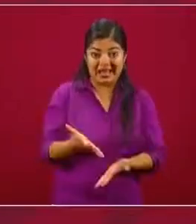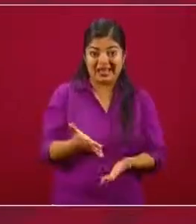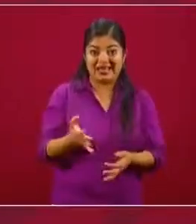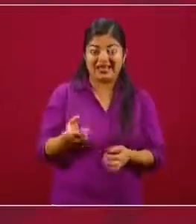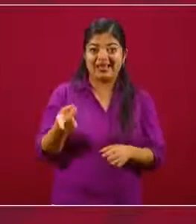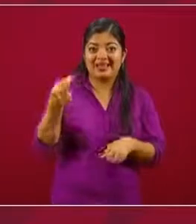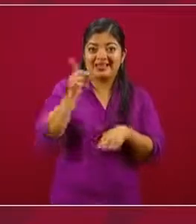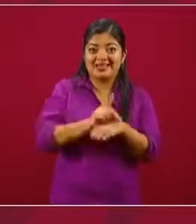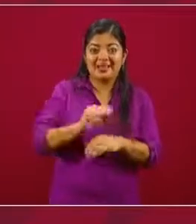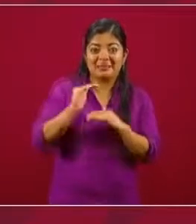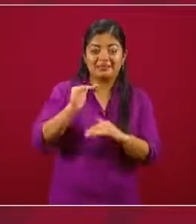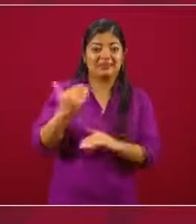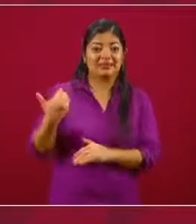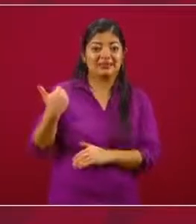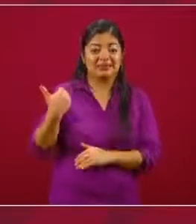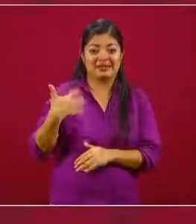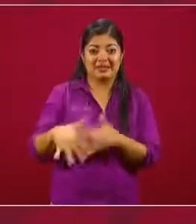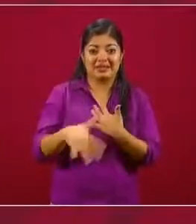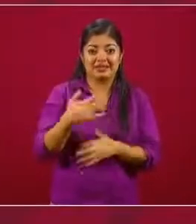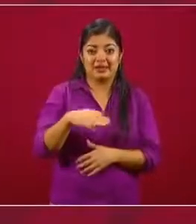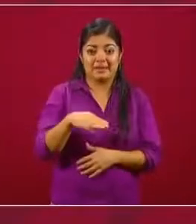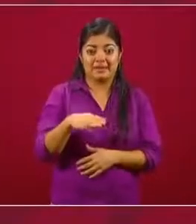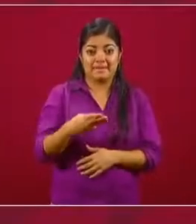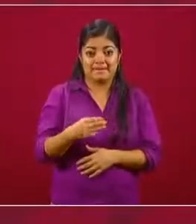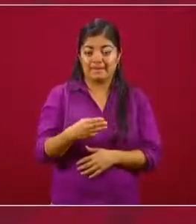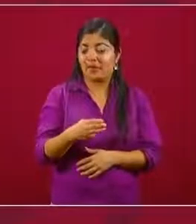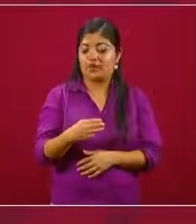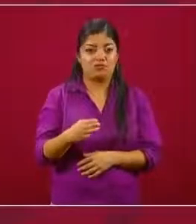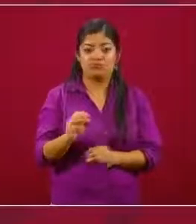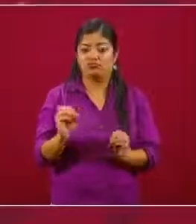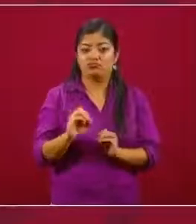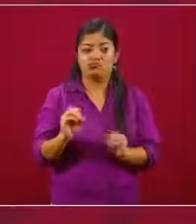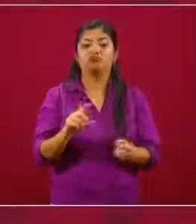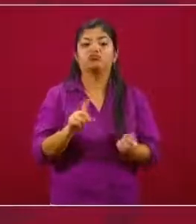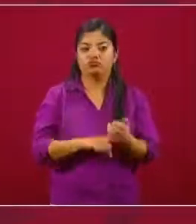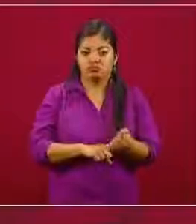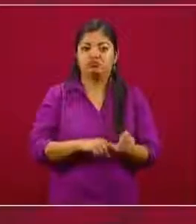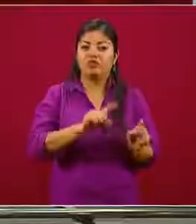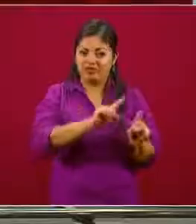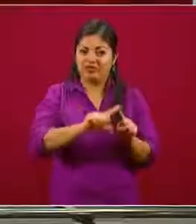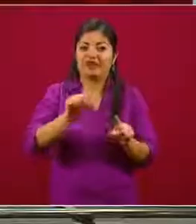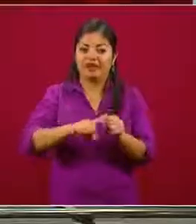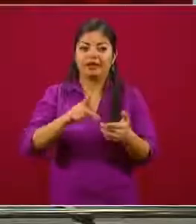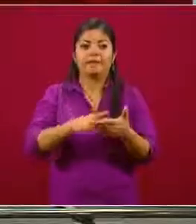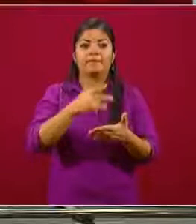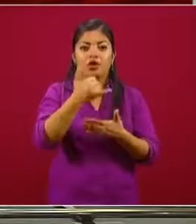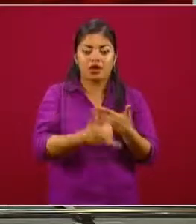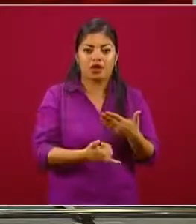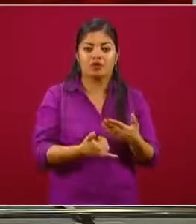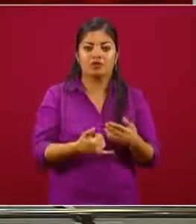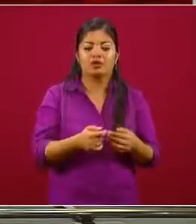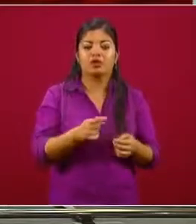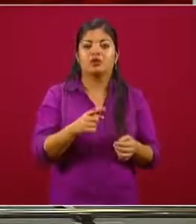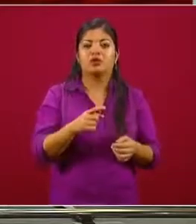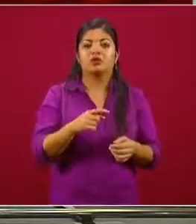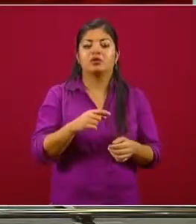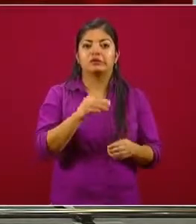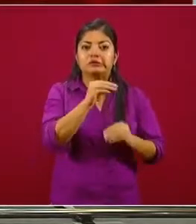originalmente contemplada, que era 15 de mayo, y son varios proyectos de desarrollo de